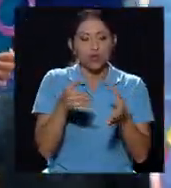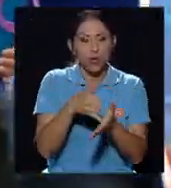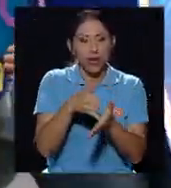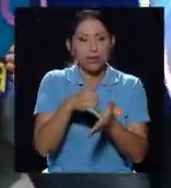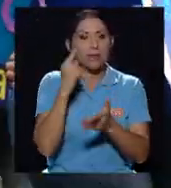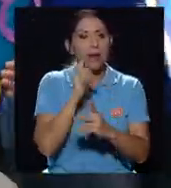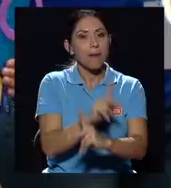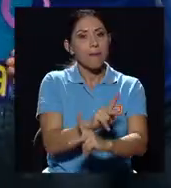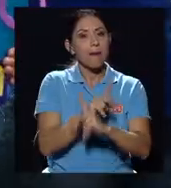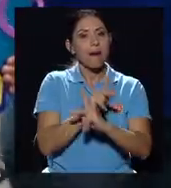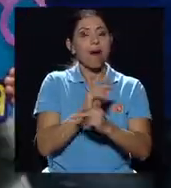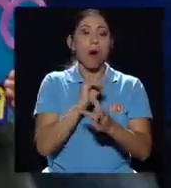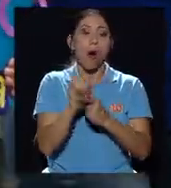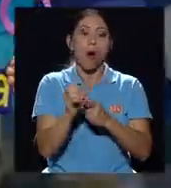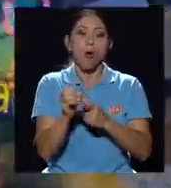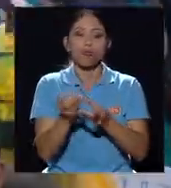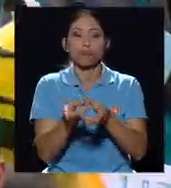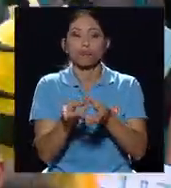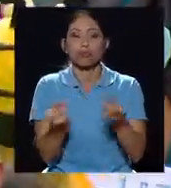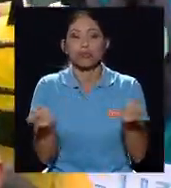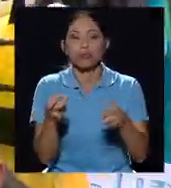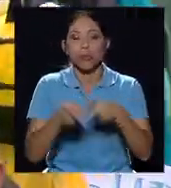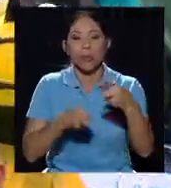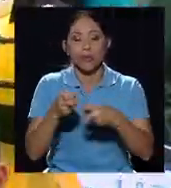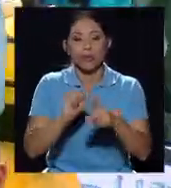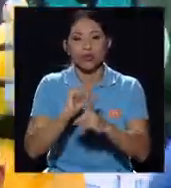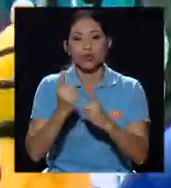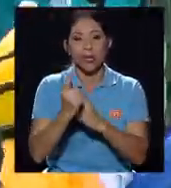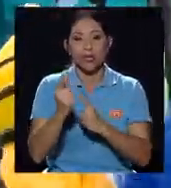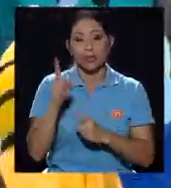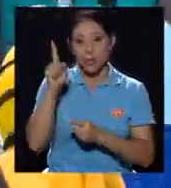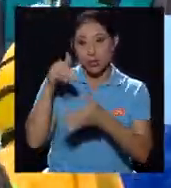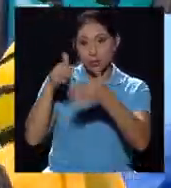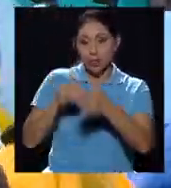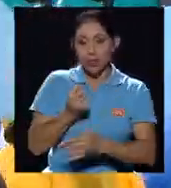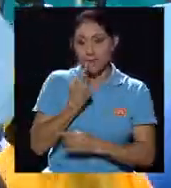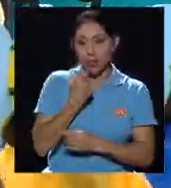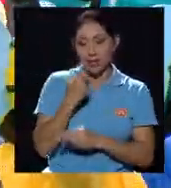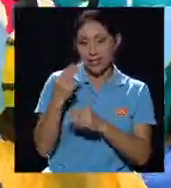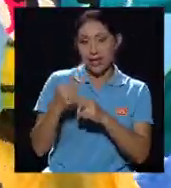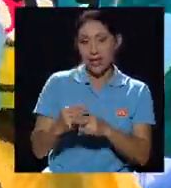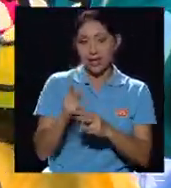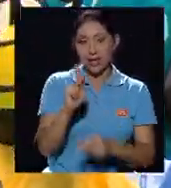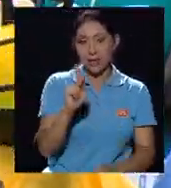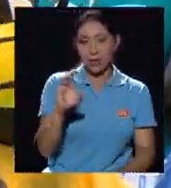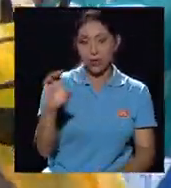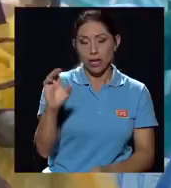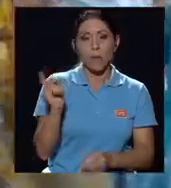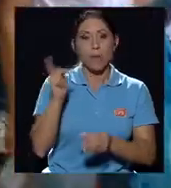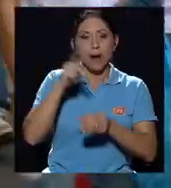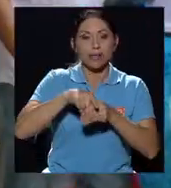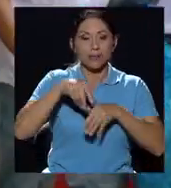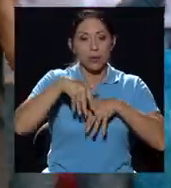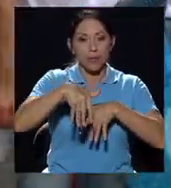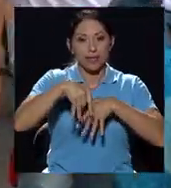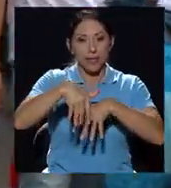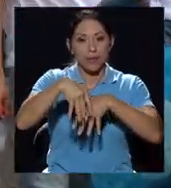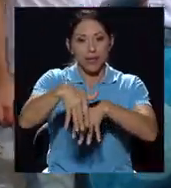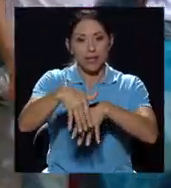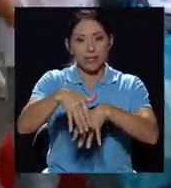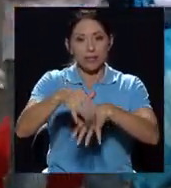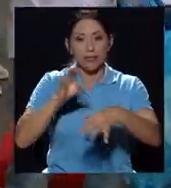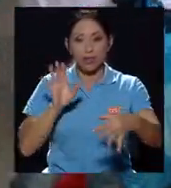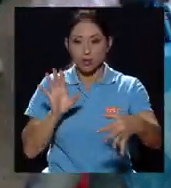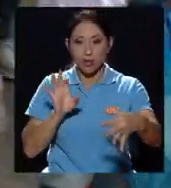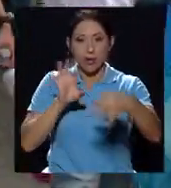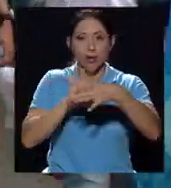o solucionar problemas sociales. Kimberly Cordero, estudiante de farmacia, participó del pasacalles. Su vinculación con el